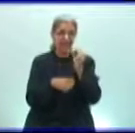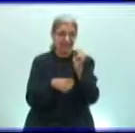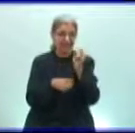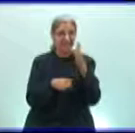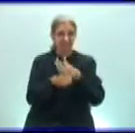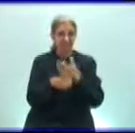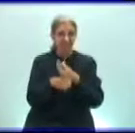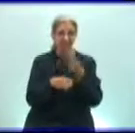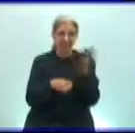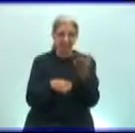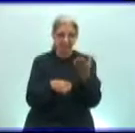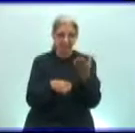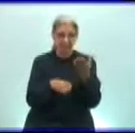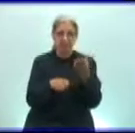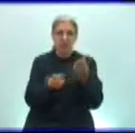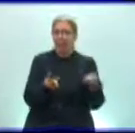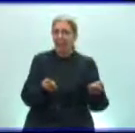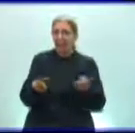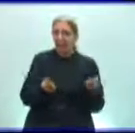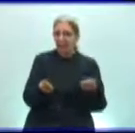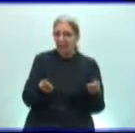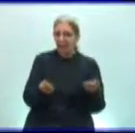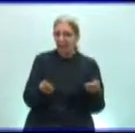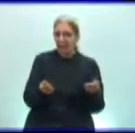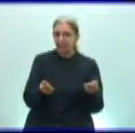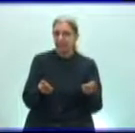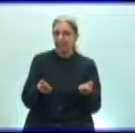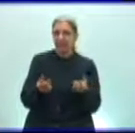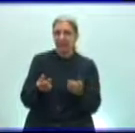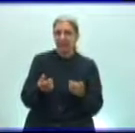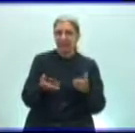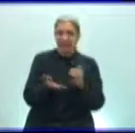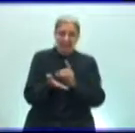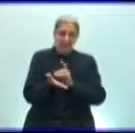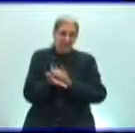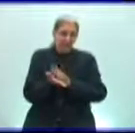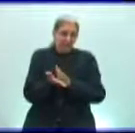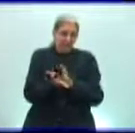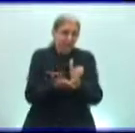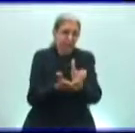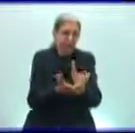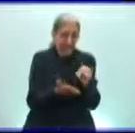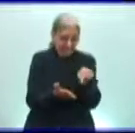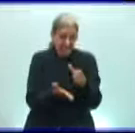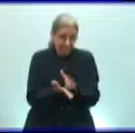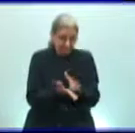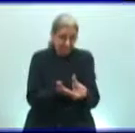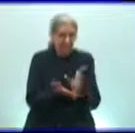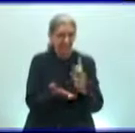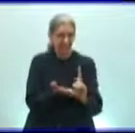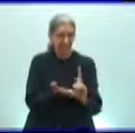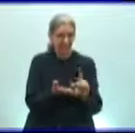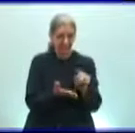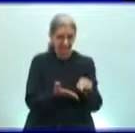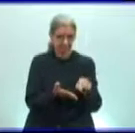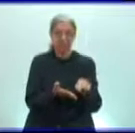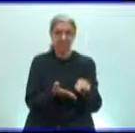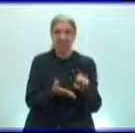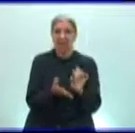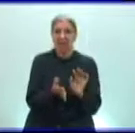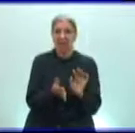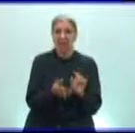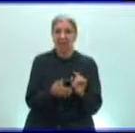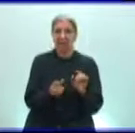de, si patina en el pavimento después de aplicar repentinamente los frenos, se emplea la ecuación, observen,